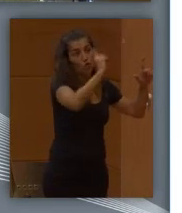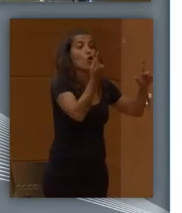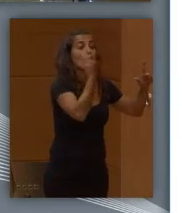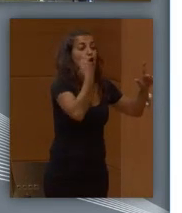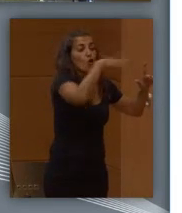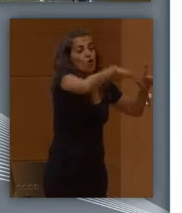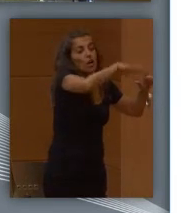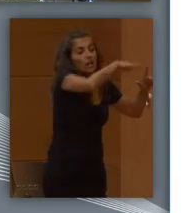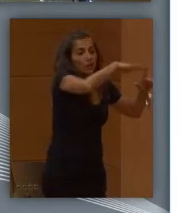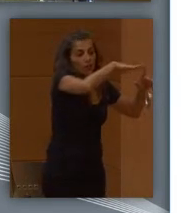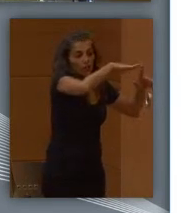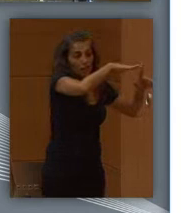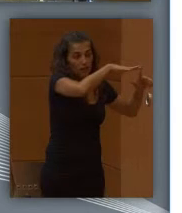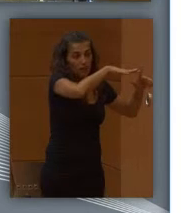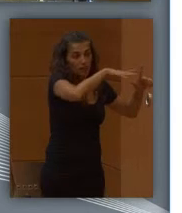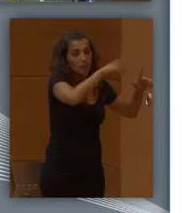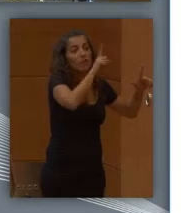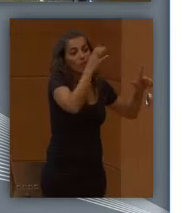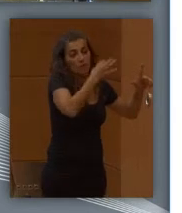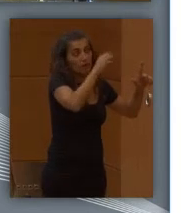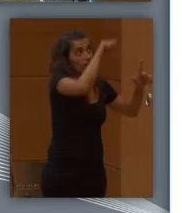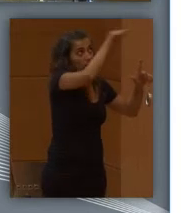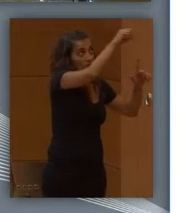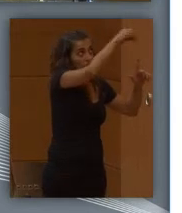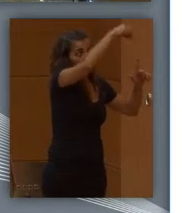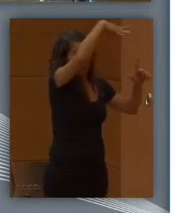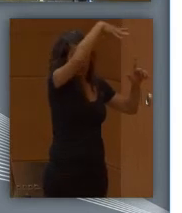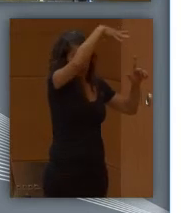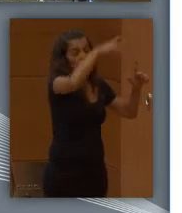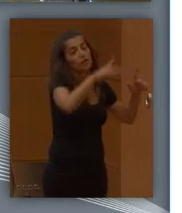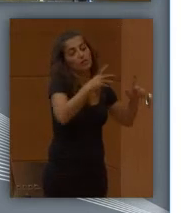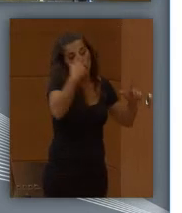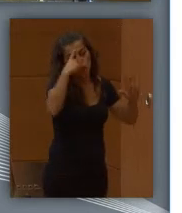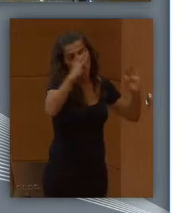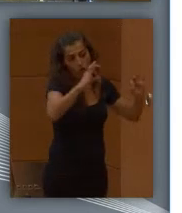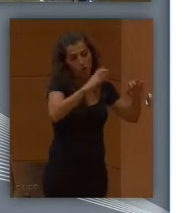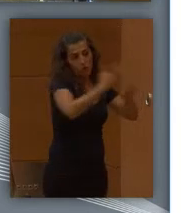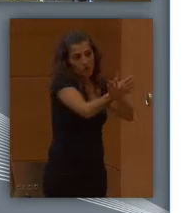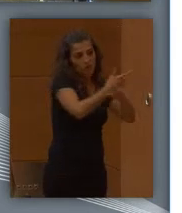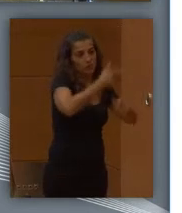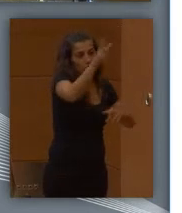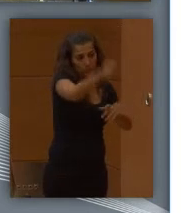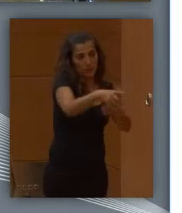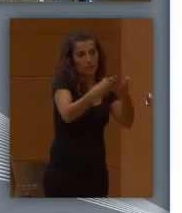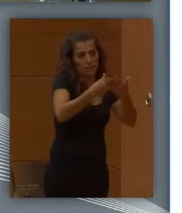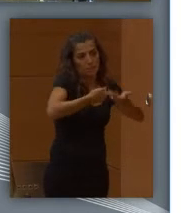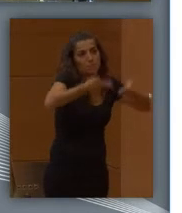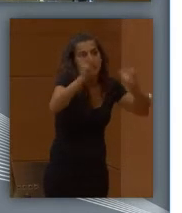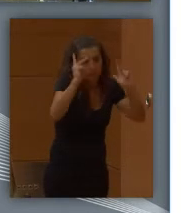nosotros sepamos dónde está ese cliente. Evidentemente, se le pide permiso primero.